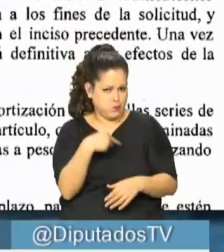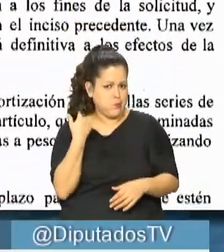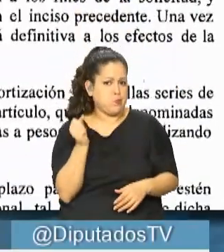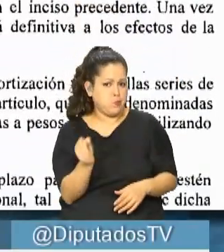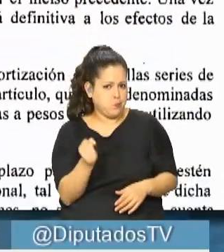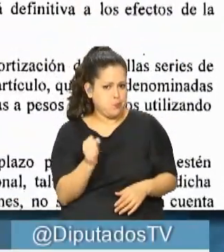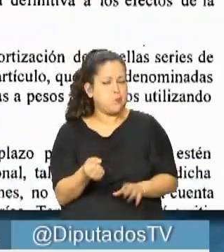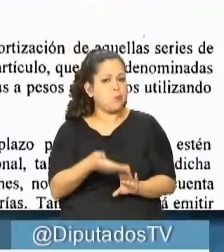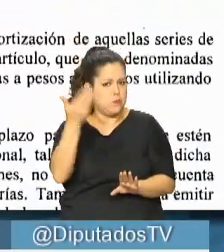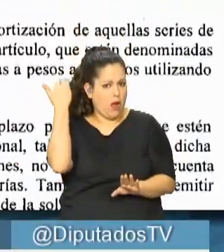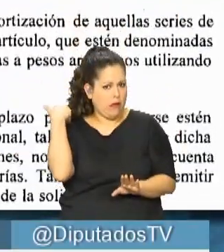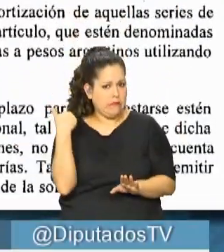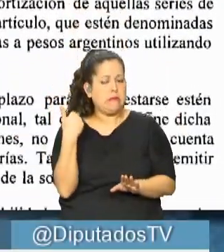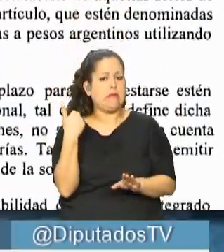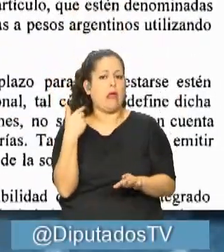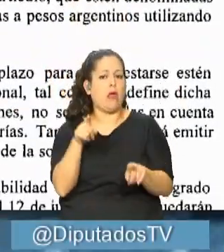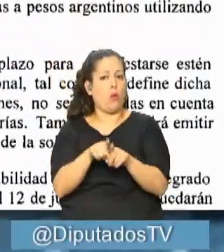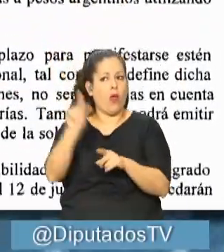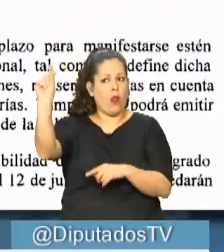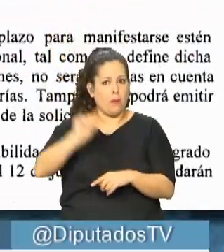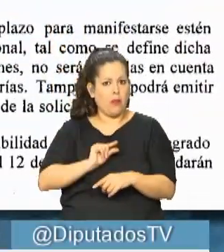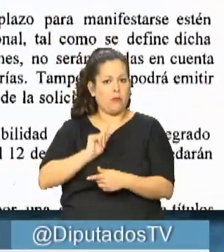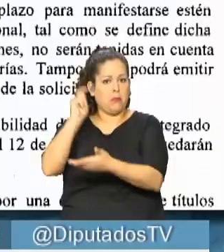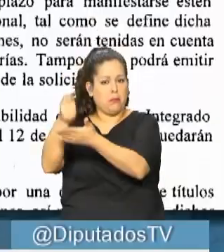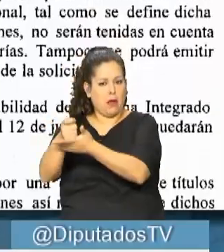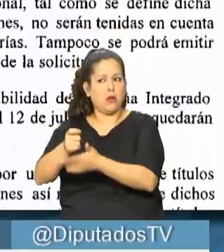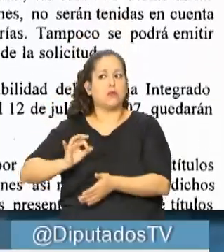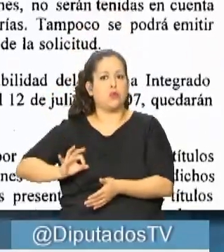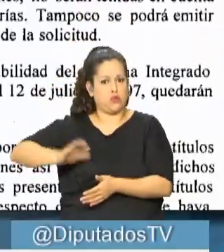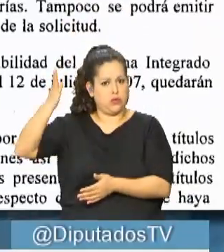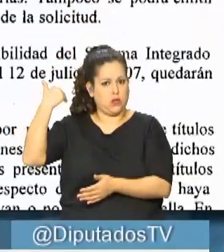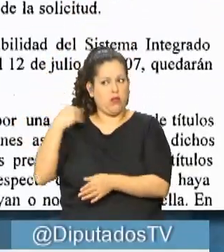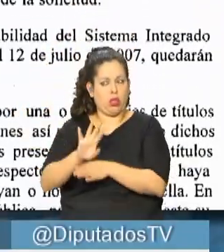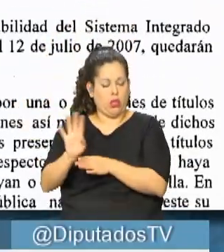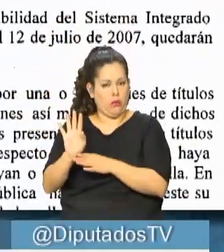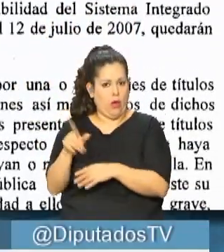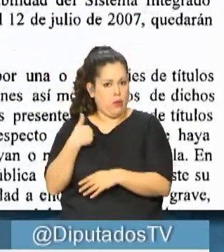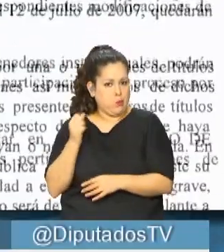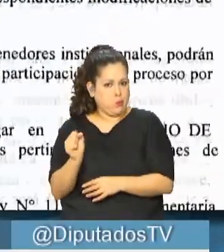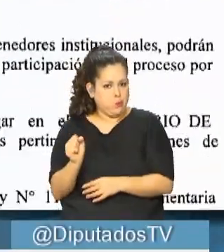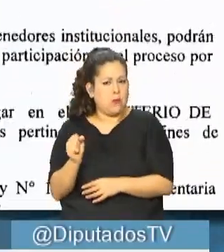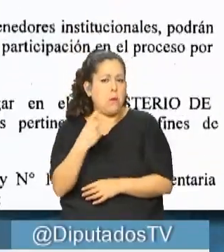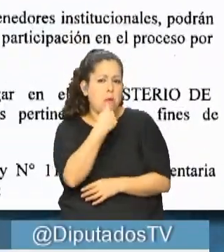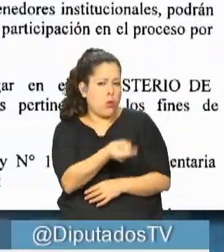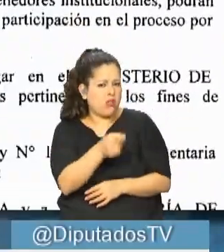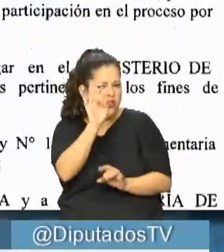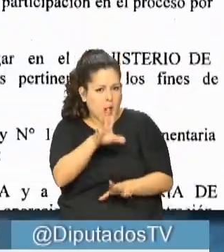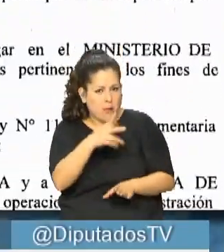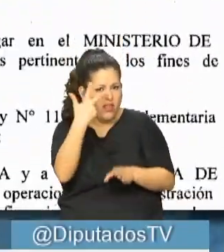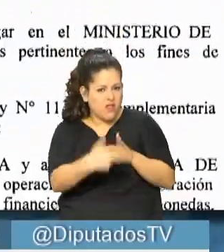lo que ha sido uno de los canjes de deuda mayores a nivel global hace unos años? ¿Es solamente cambiar la fecha de vencimiento?